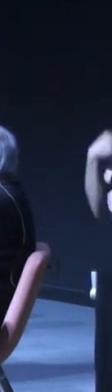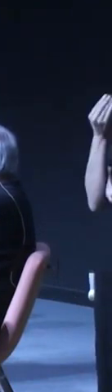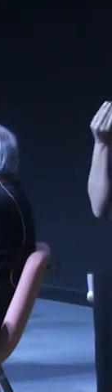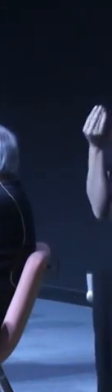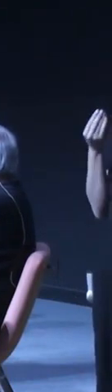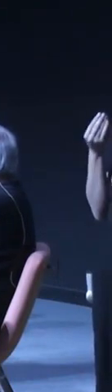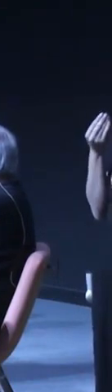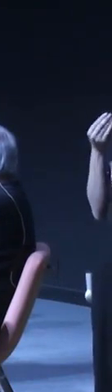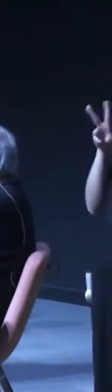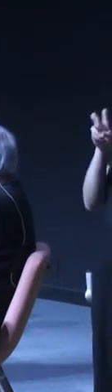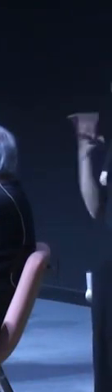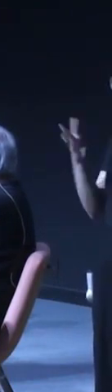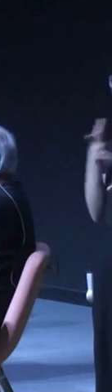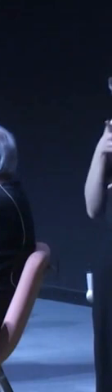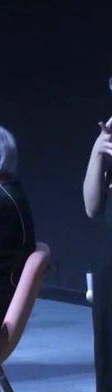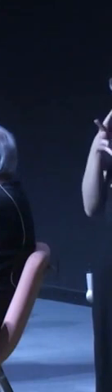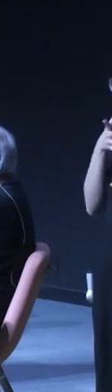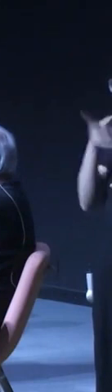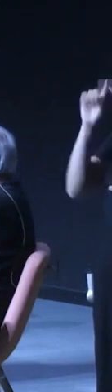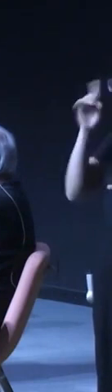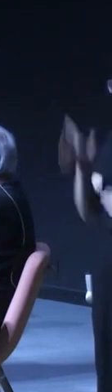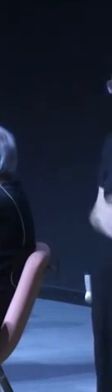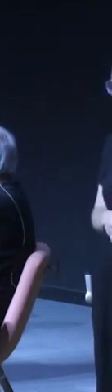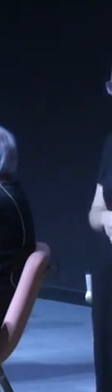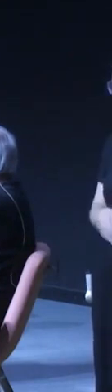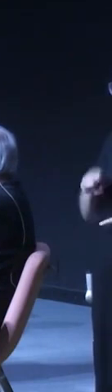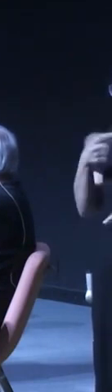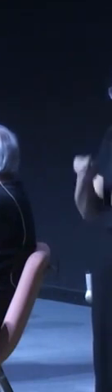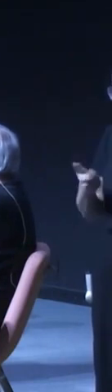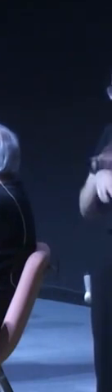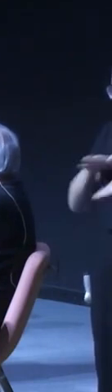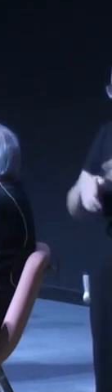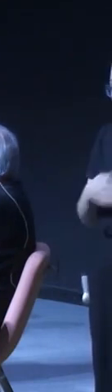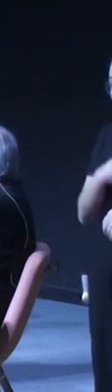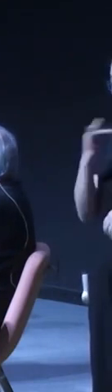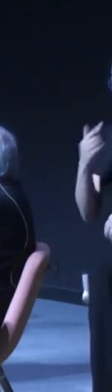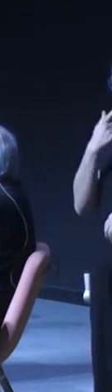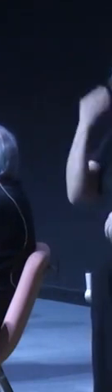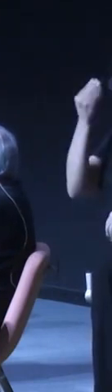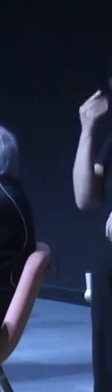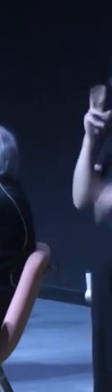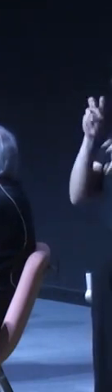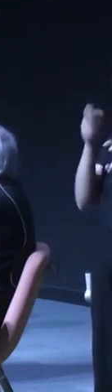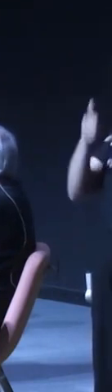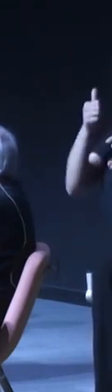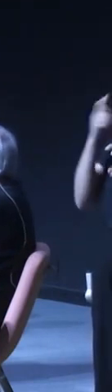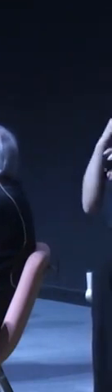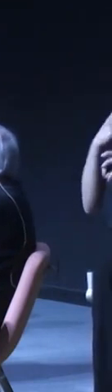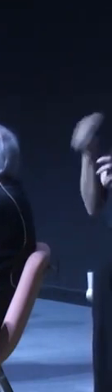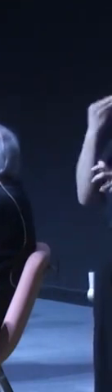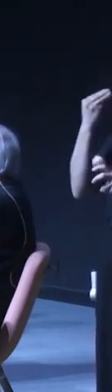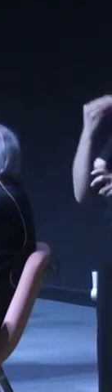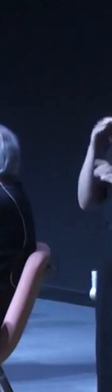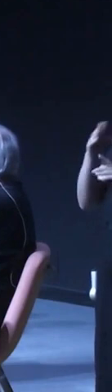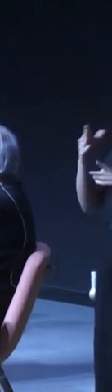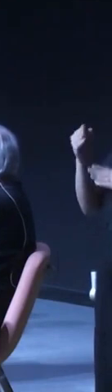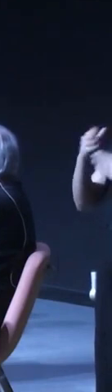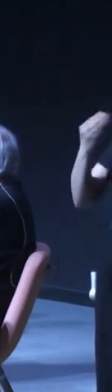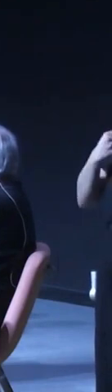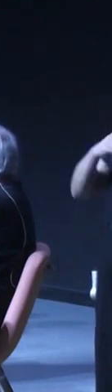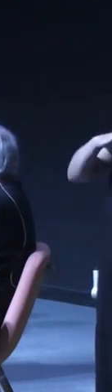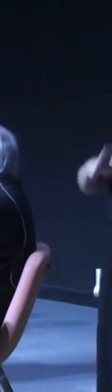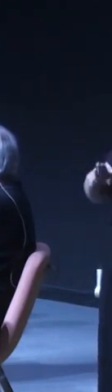Y bueno, ya veis lo que salió. Tú me contabas, yo pensaba que iba a ser algo más de consumo doméstico. Sí, claro. Y cuando ya nos empiezan a dar